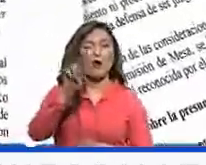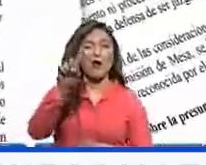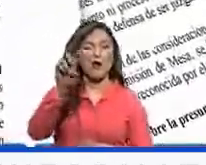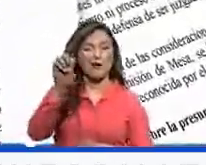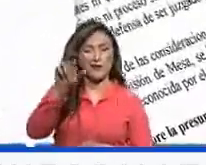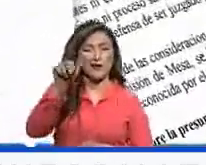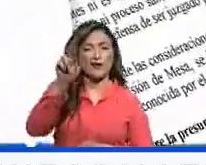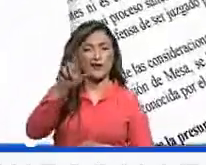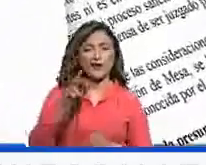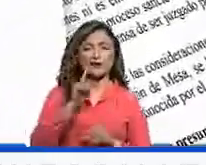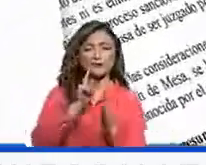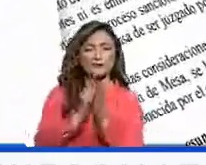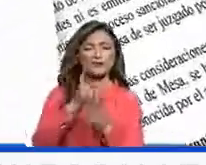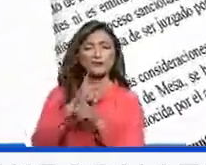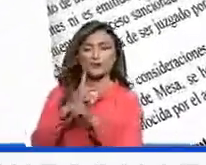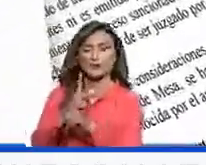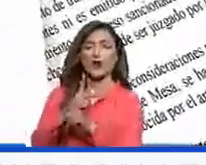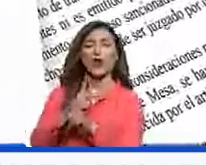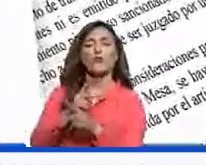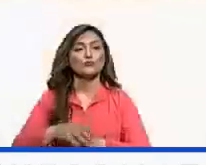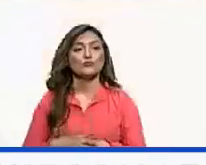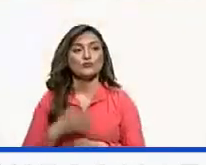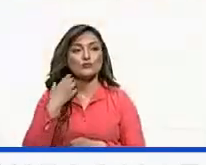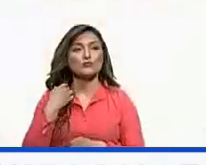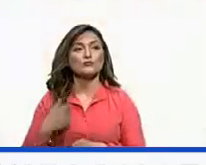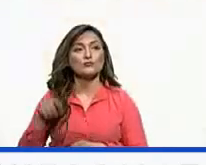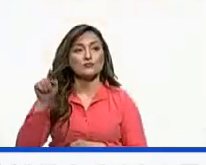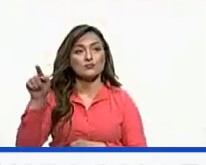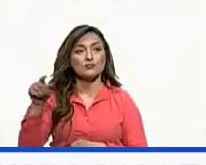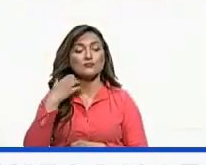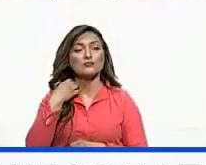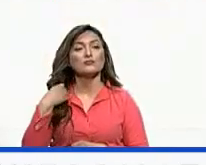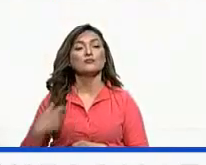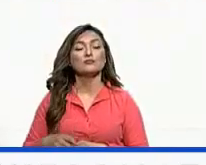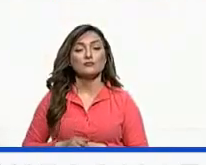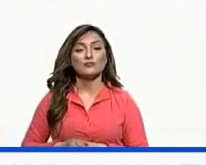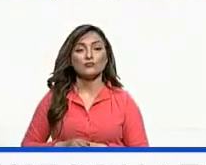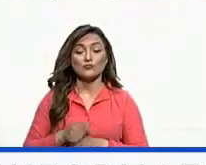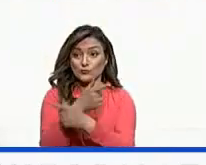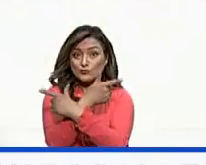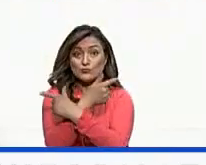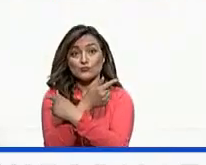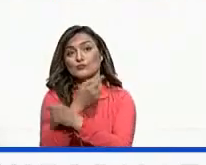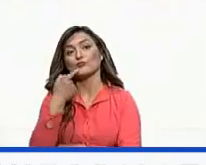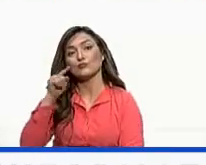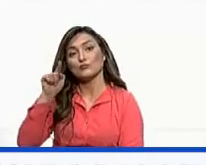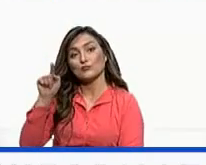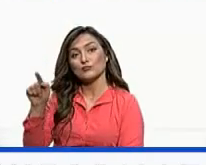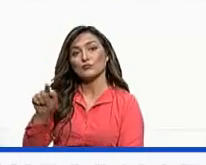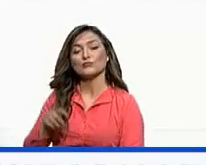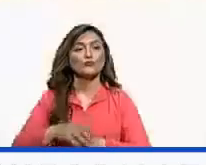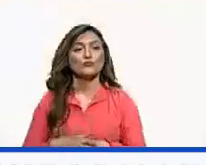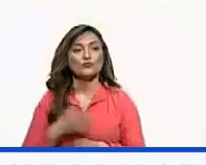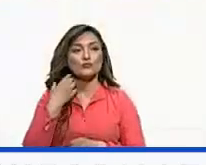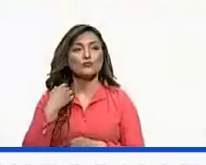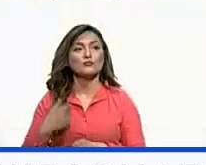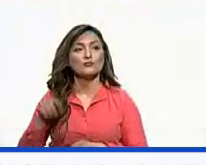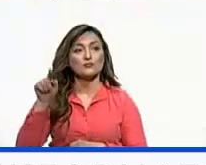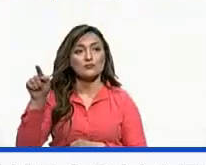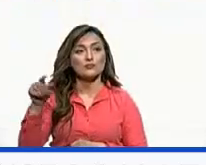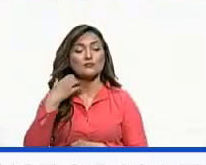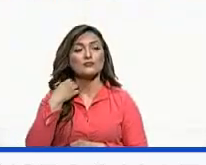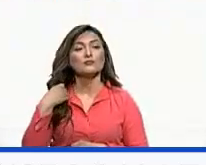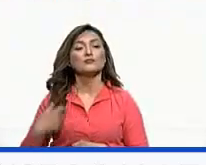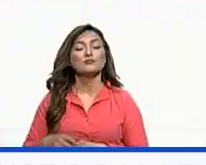Yunda dejaría de ser el alcalde de Quito. Bueno, pero les comentamos a nuestros amigos televidentes que hace pocos minutos Jorge Yunda